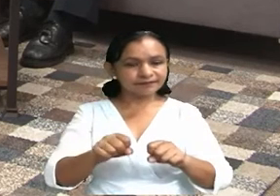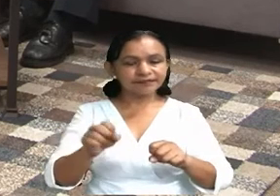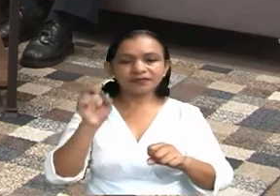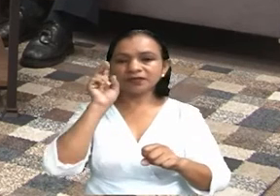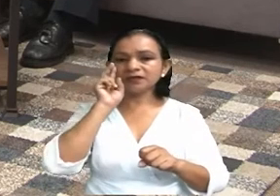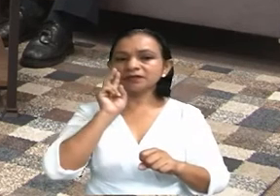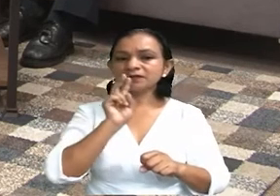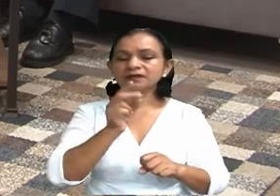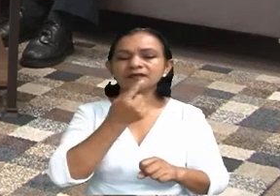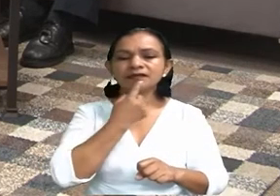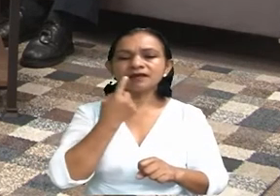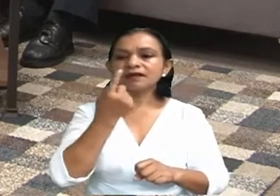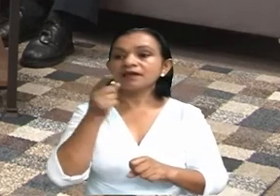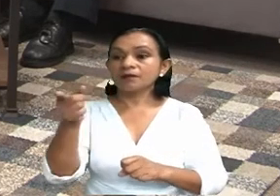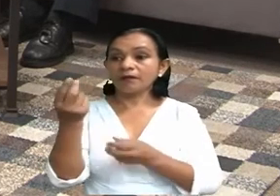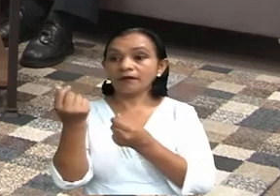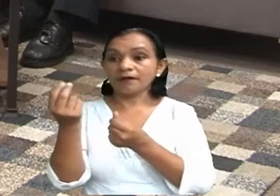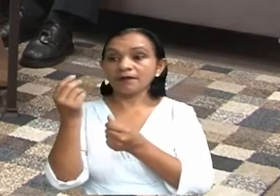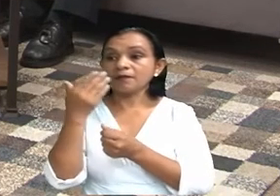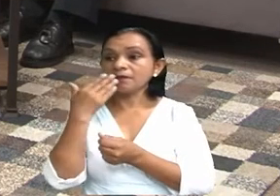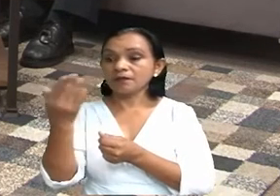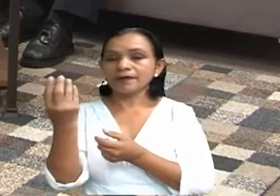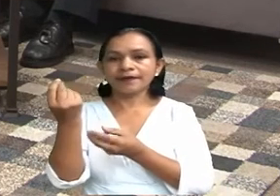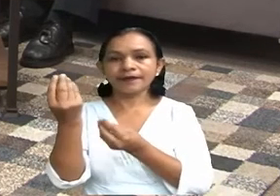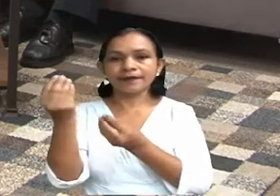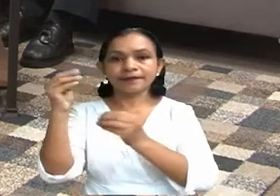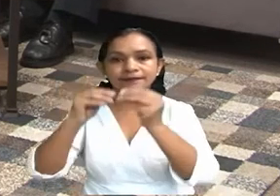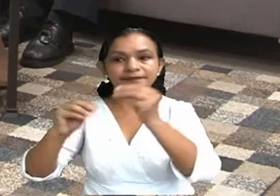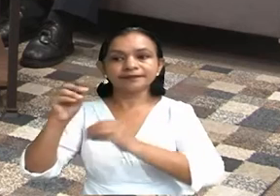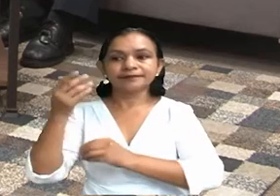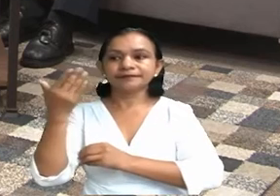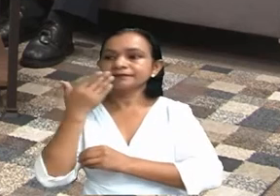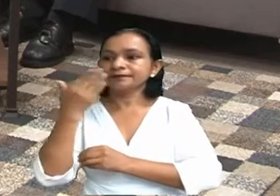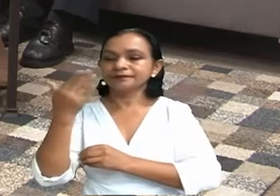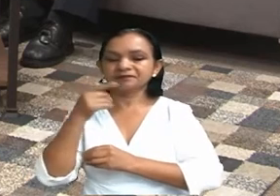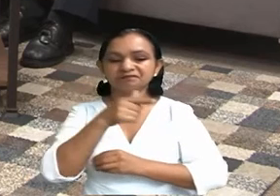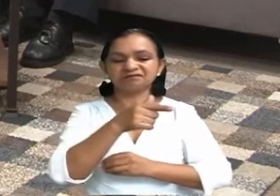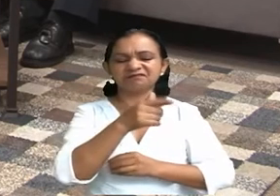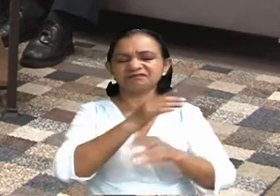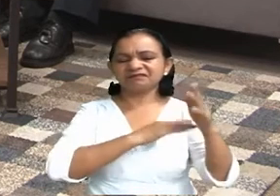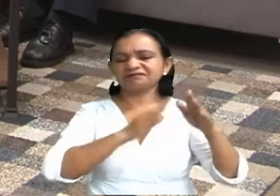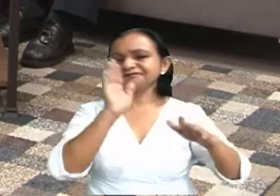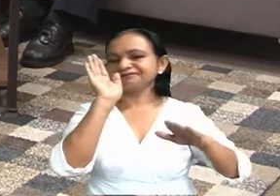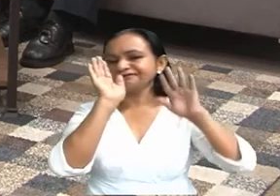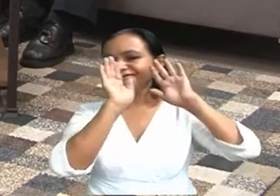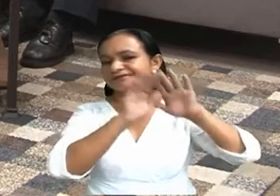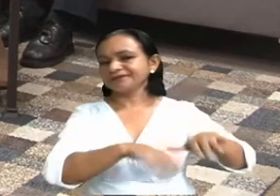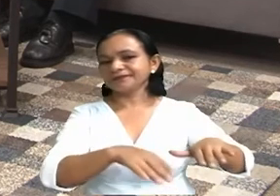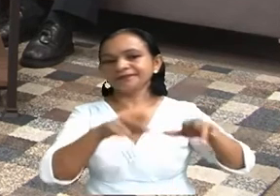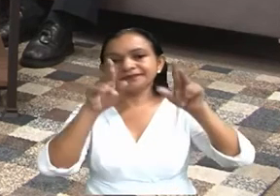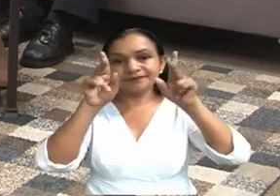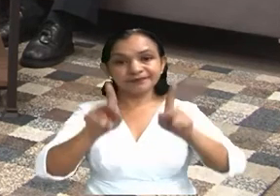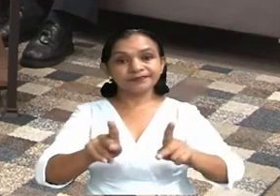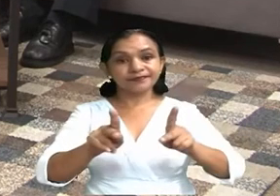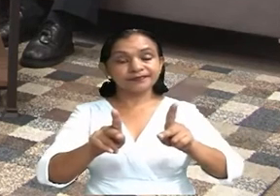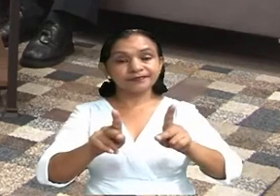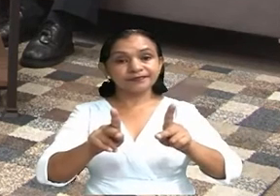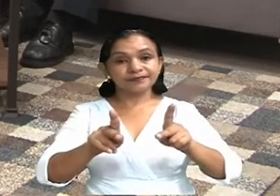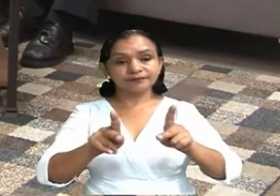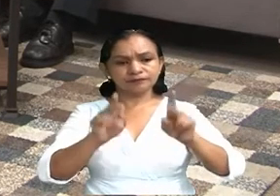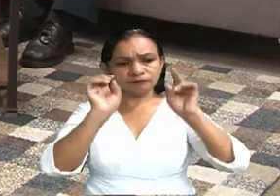fijaban en quién producía económicamente, pero no se fijan en que cuando una persona